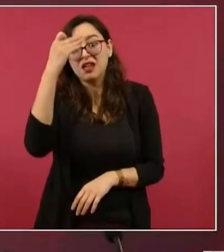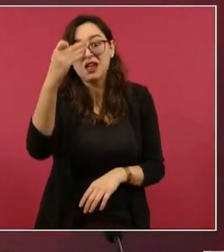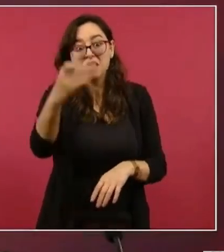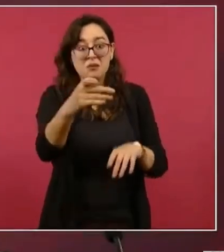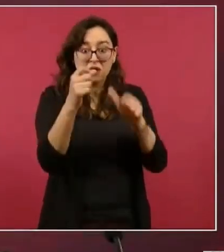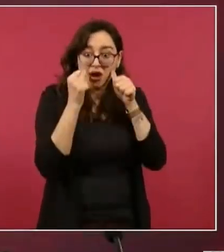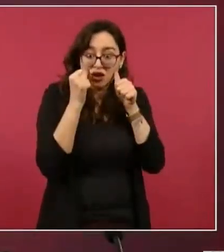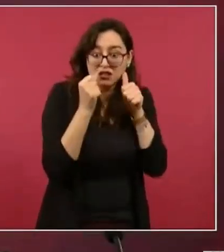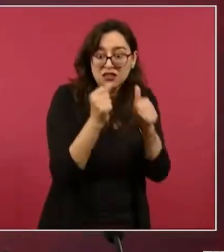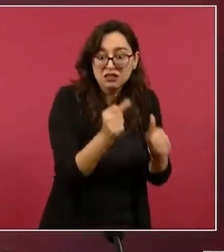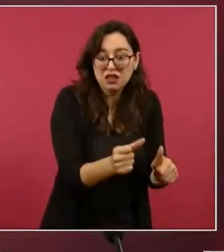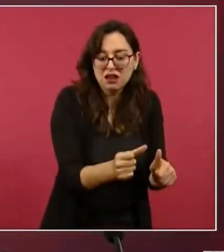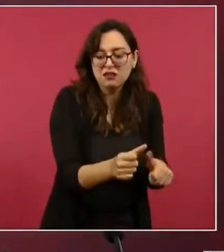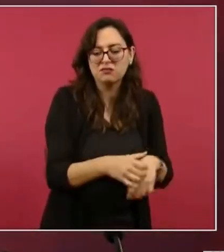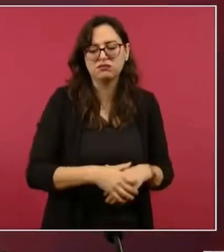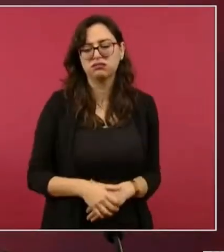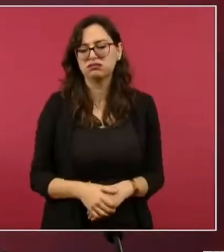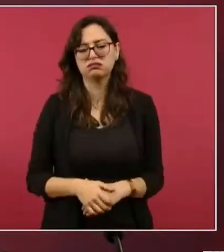y